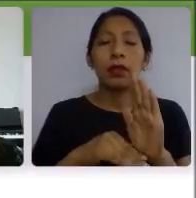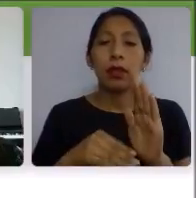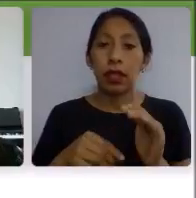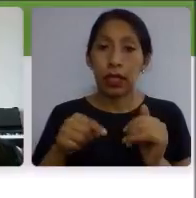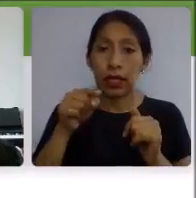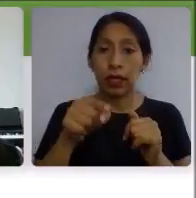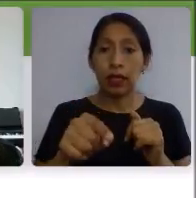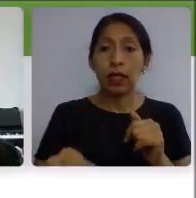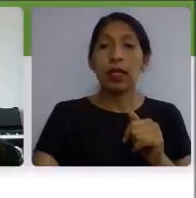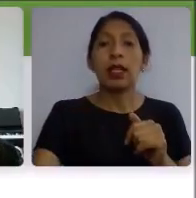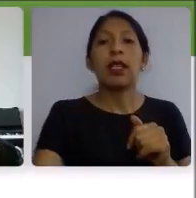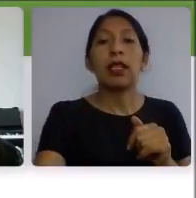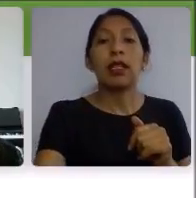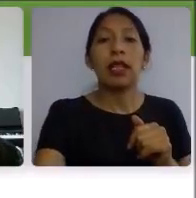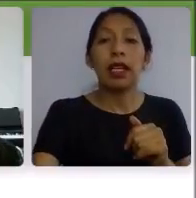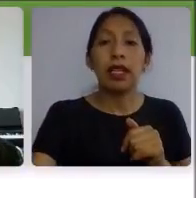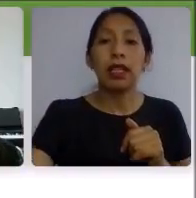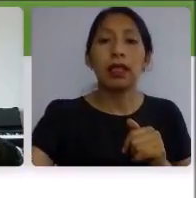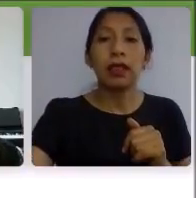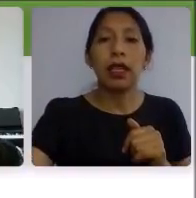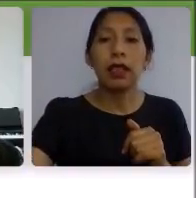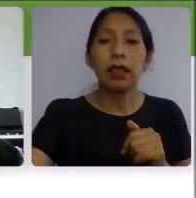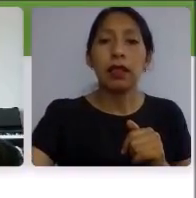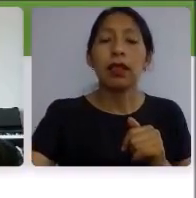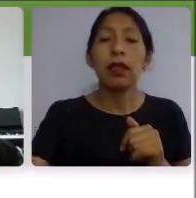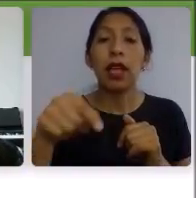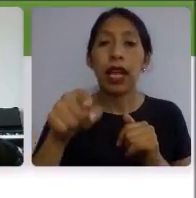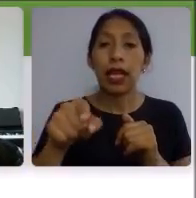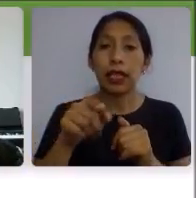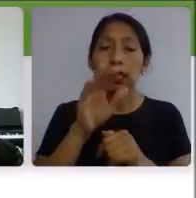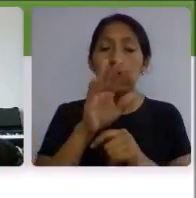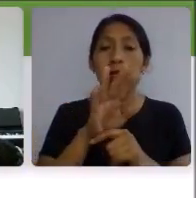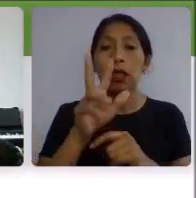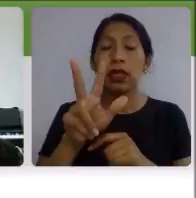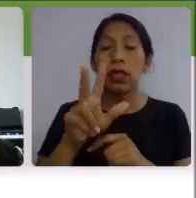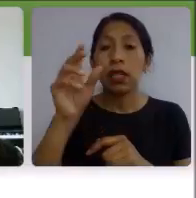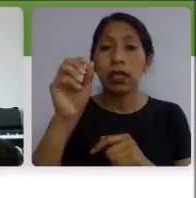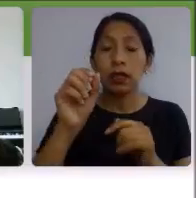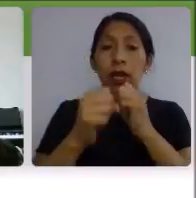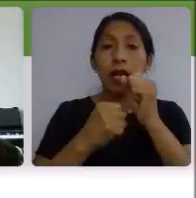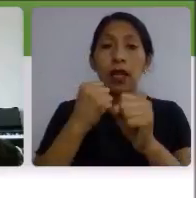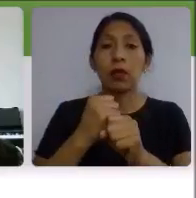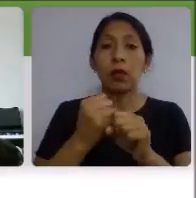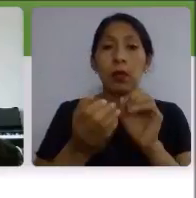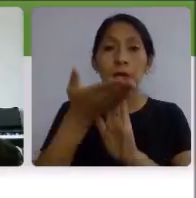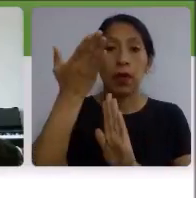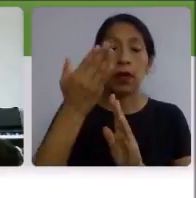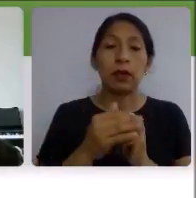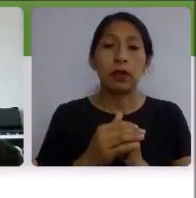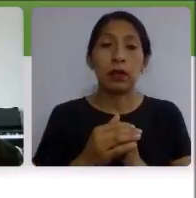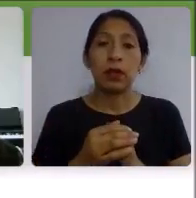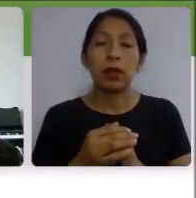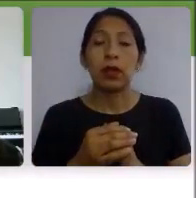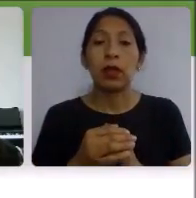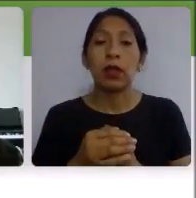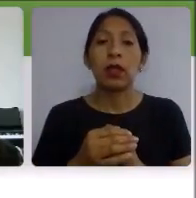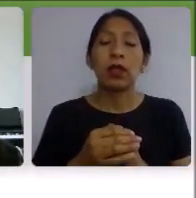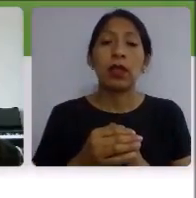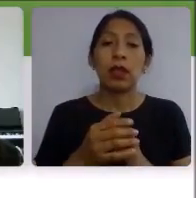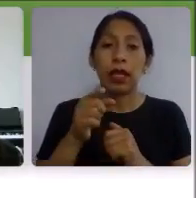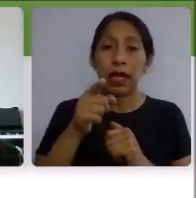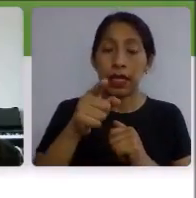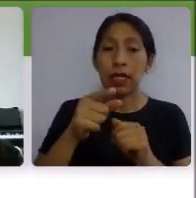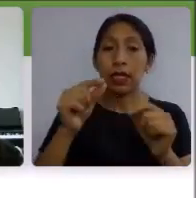41 a 52 años, a la par de aquellos de 53 años a más. Ese es el grupo prioritario de aquellos que viajaron